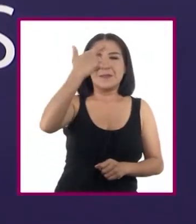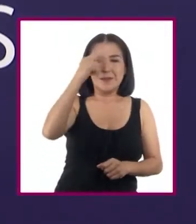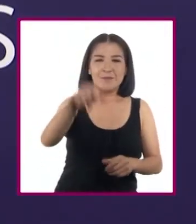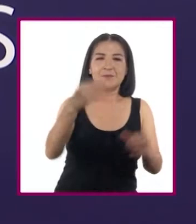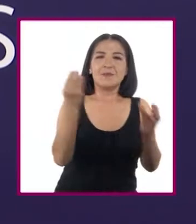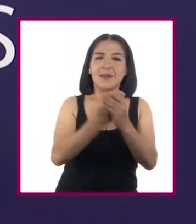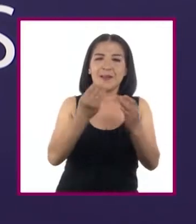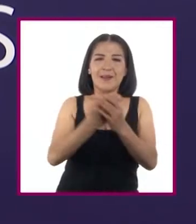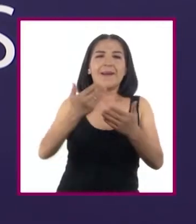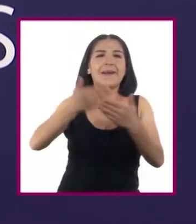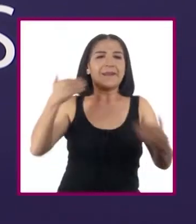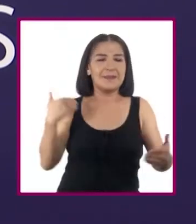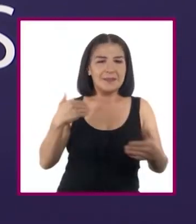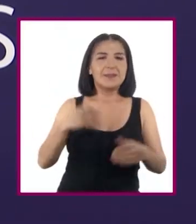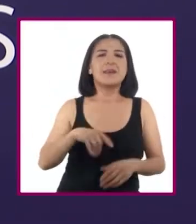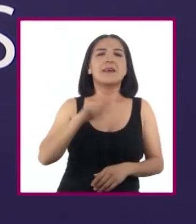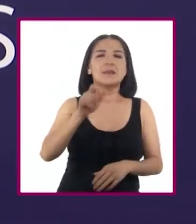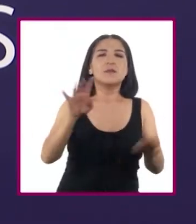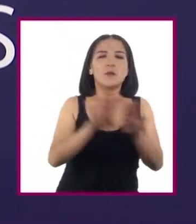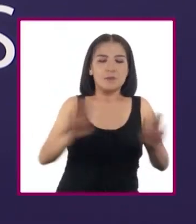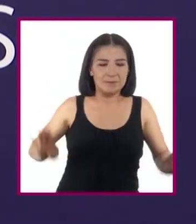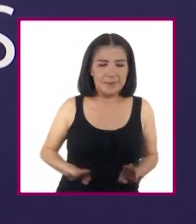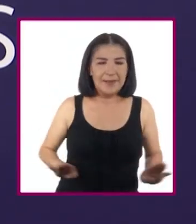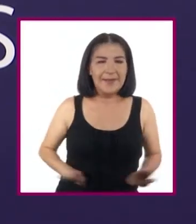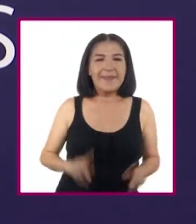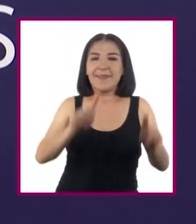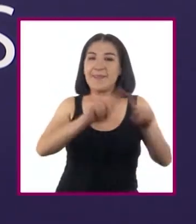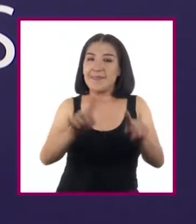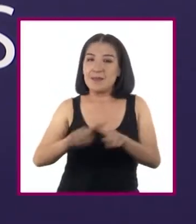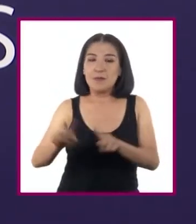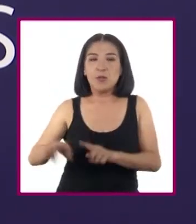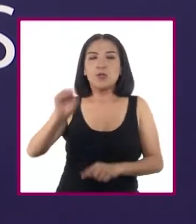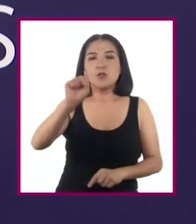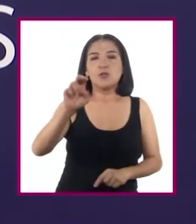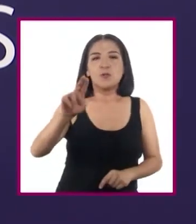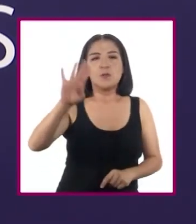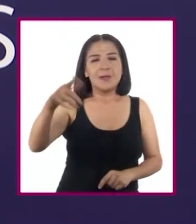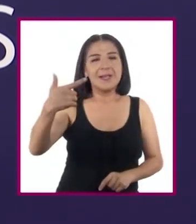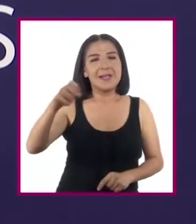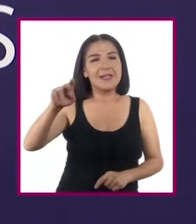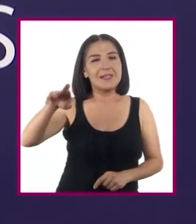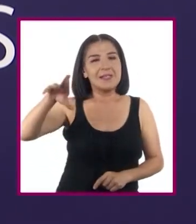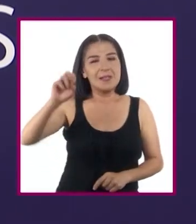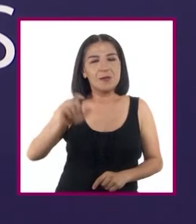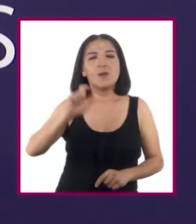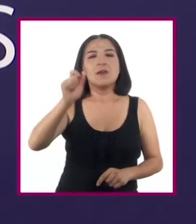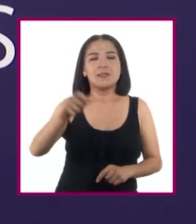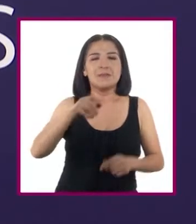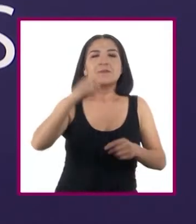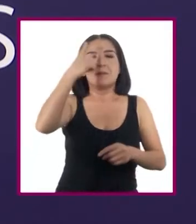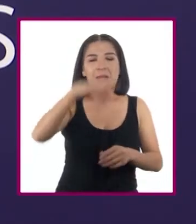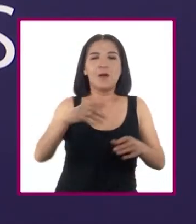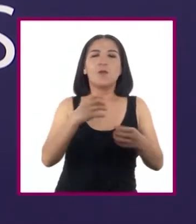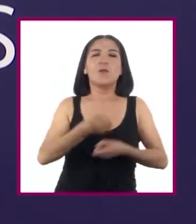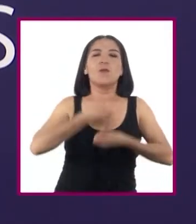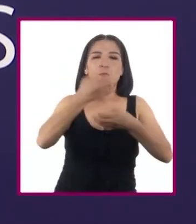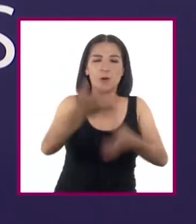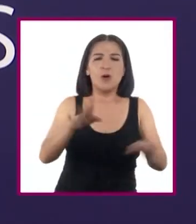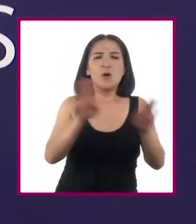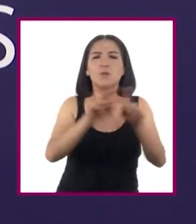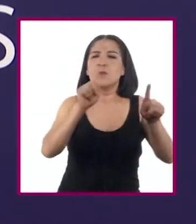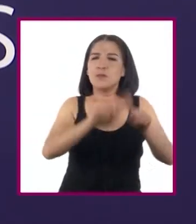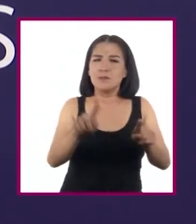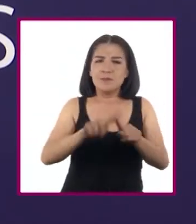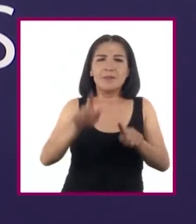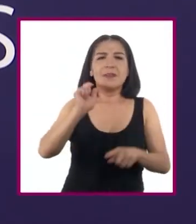anterior aprendieron acerca de las características de los diversos subgéneros narrativos del cuento, para poder distinguir entre ellos.